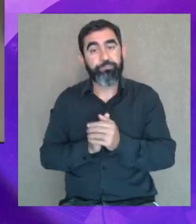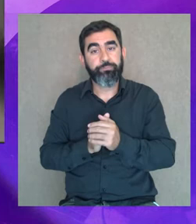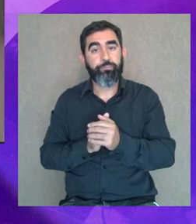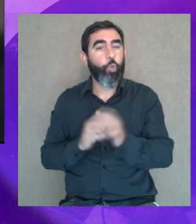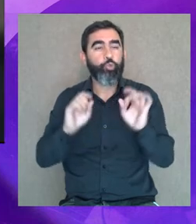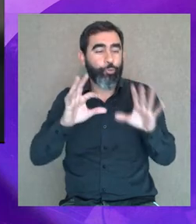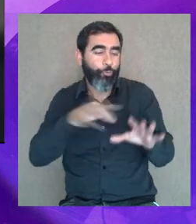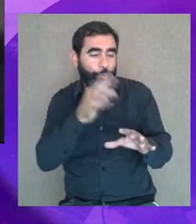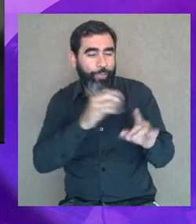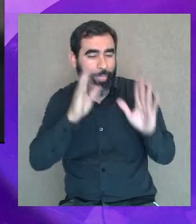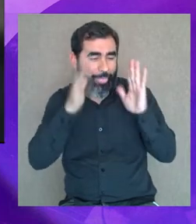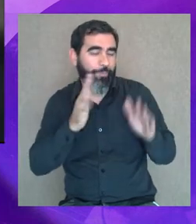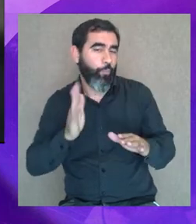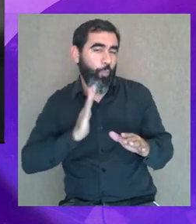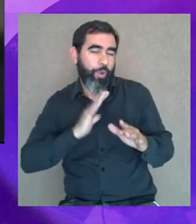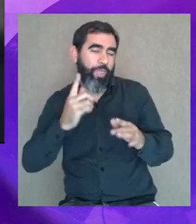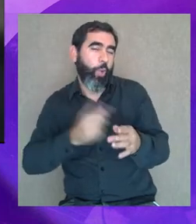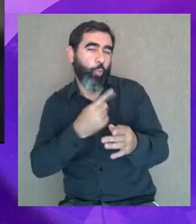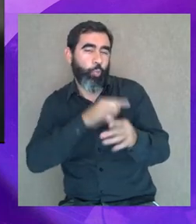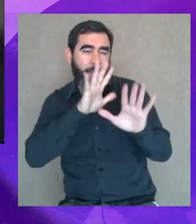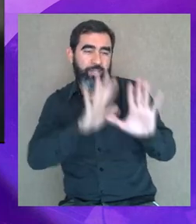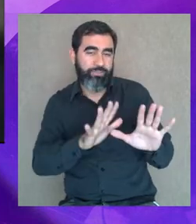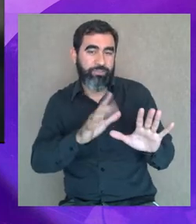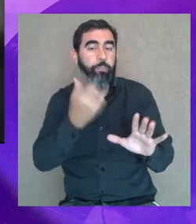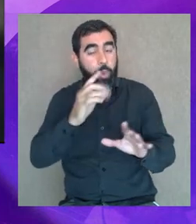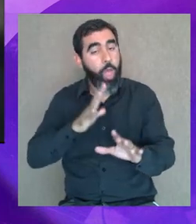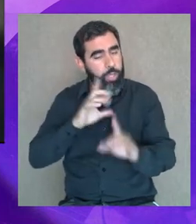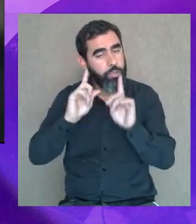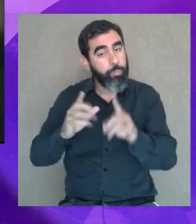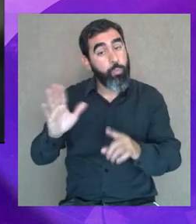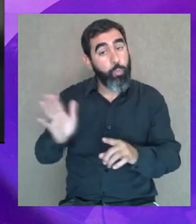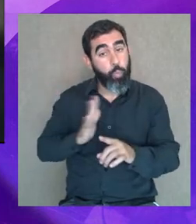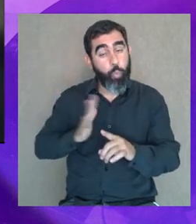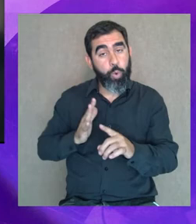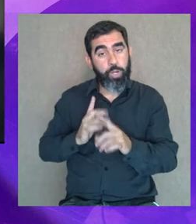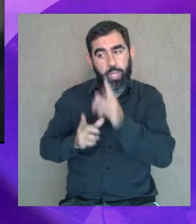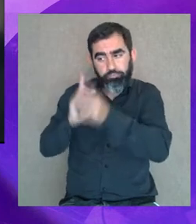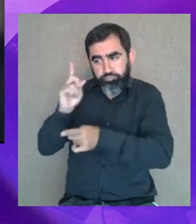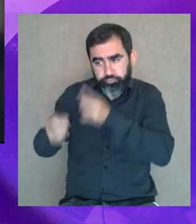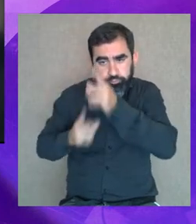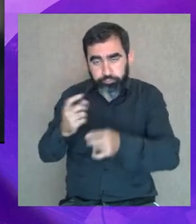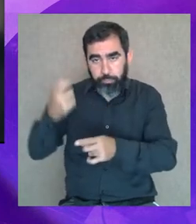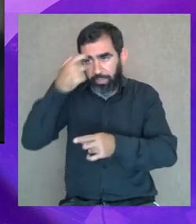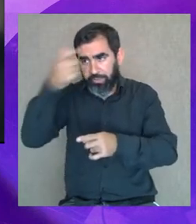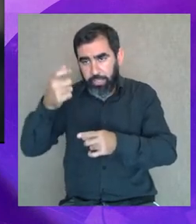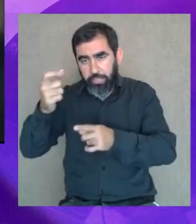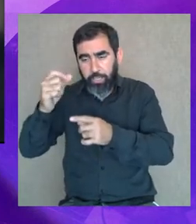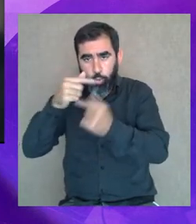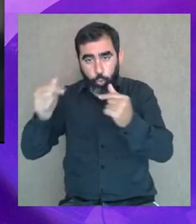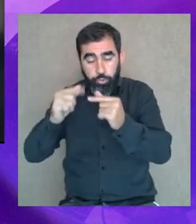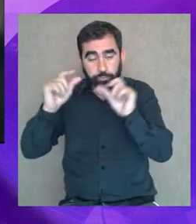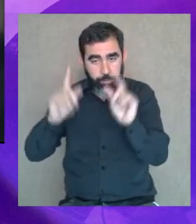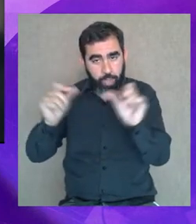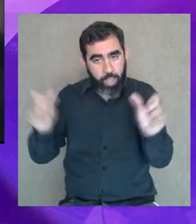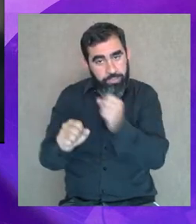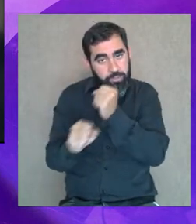partes de construir en las como más más tradicional para mujeres por ciegos y con herramientas